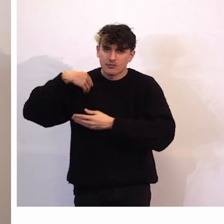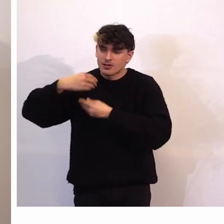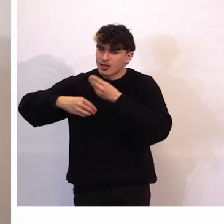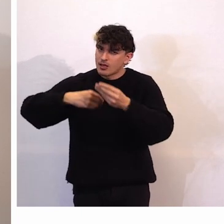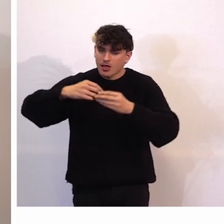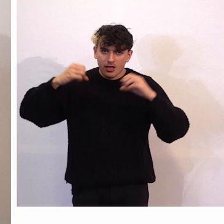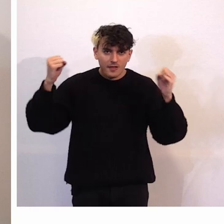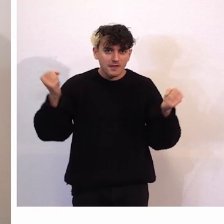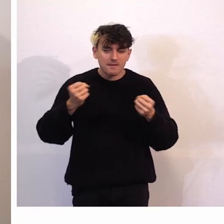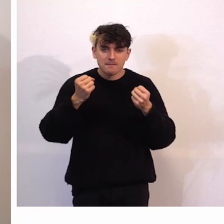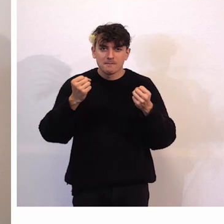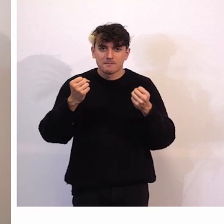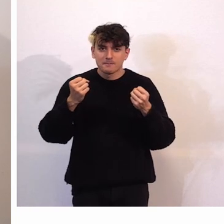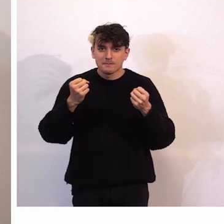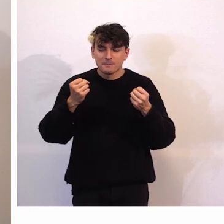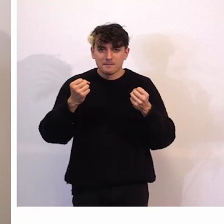han ido